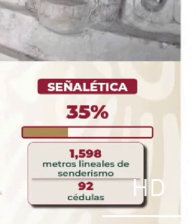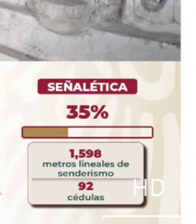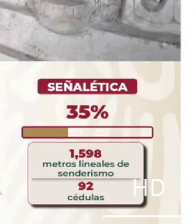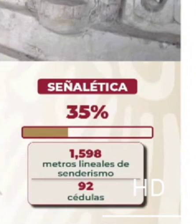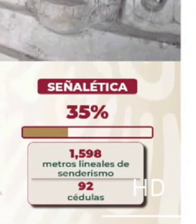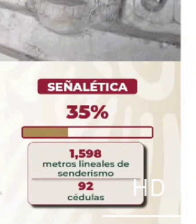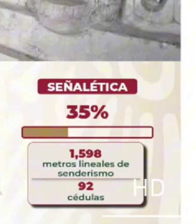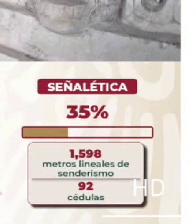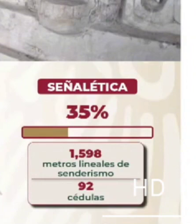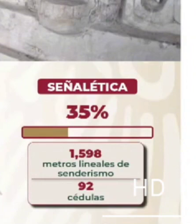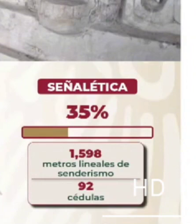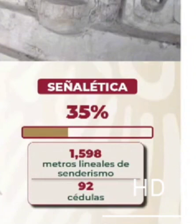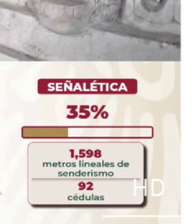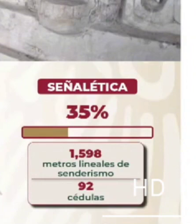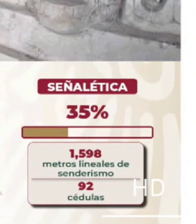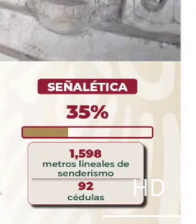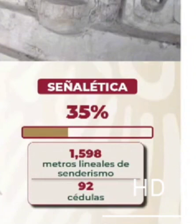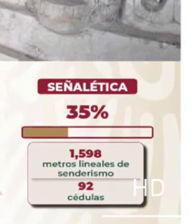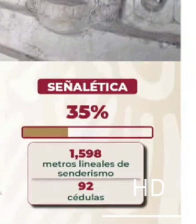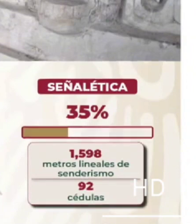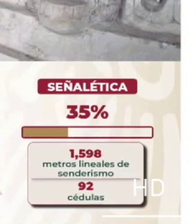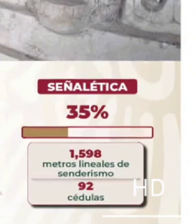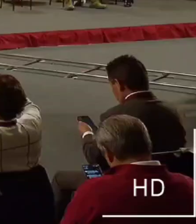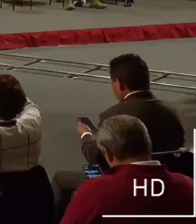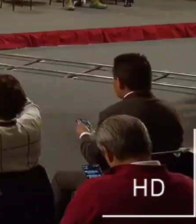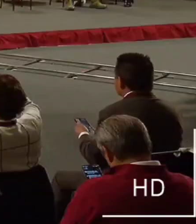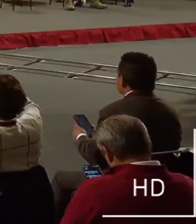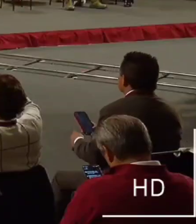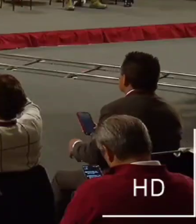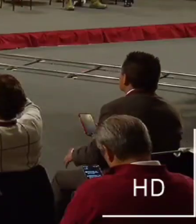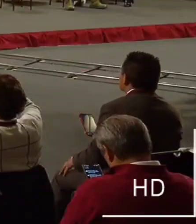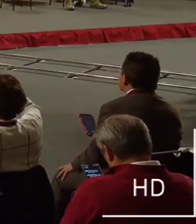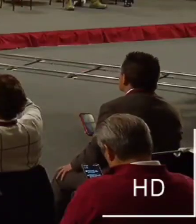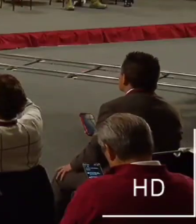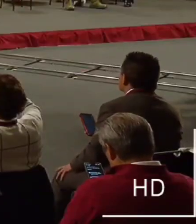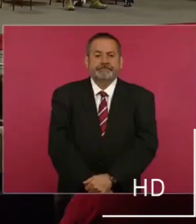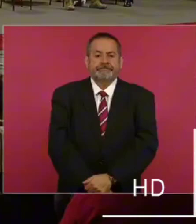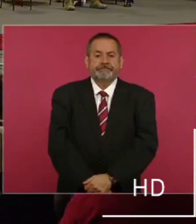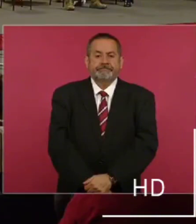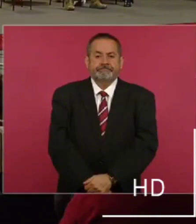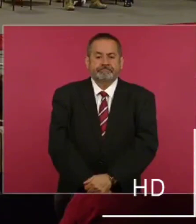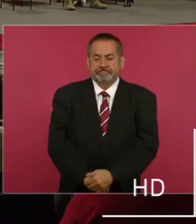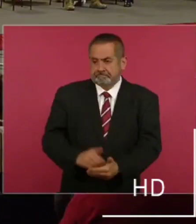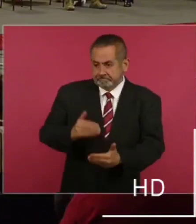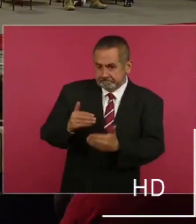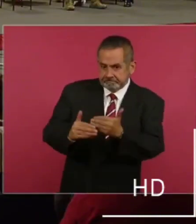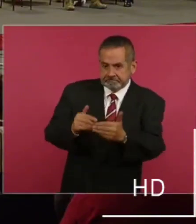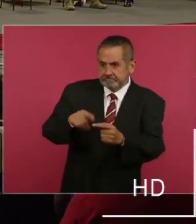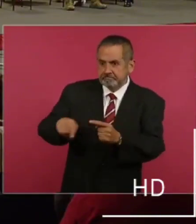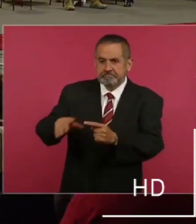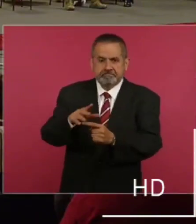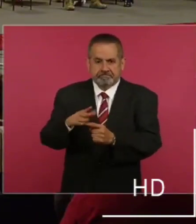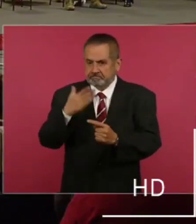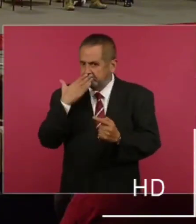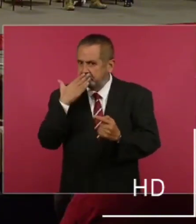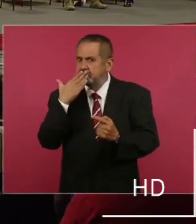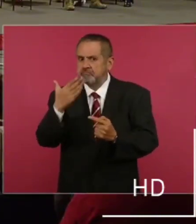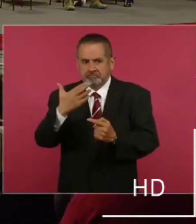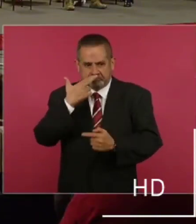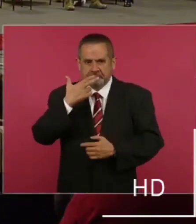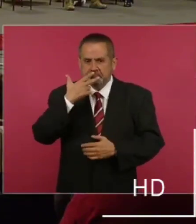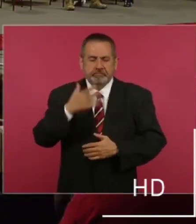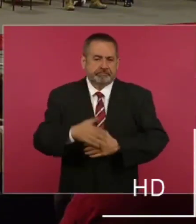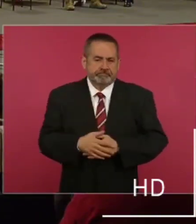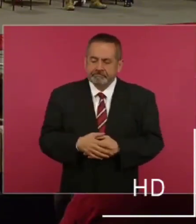de atención a visitantes que ya tiene un avance inicial importante.